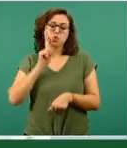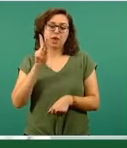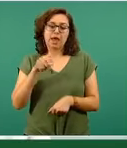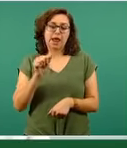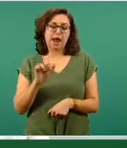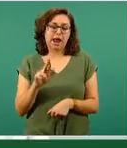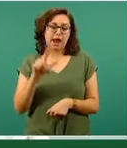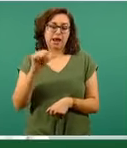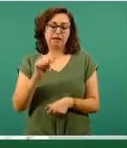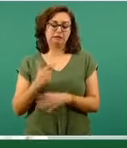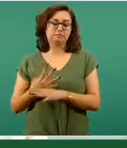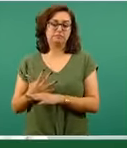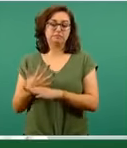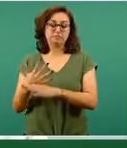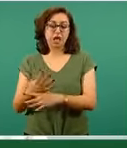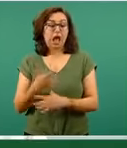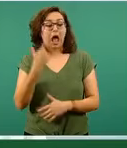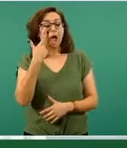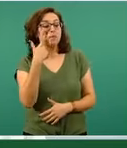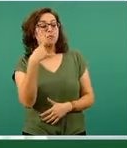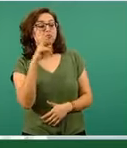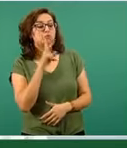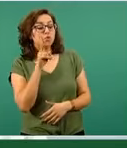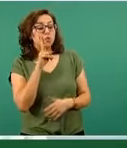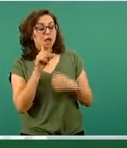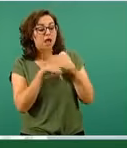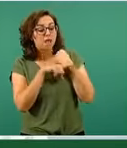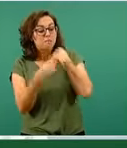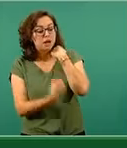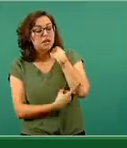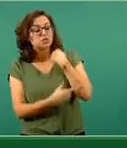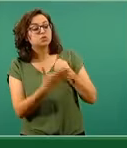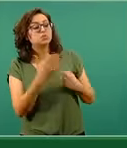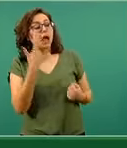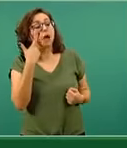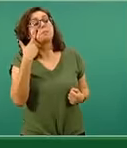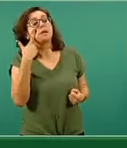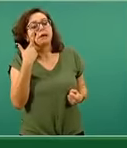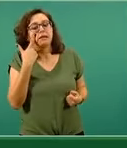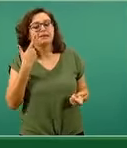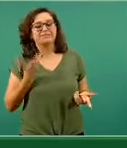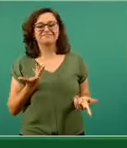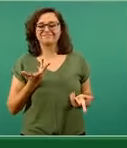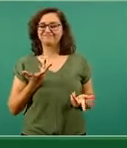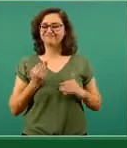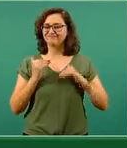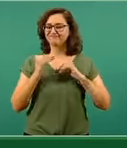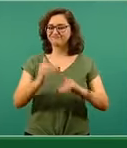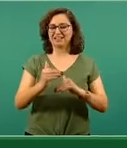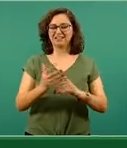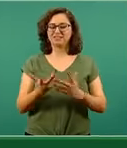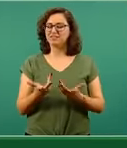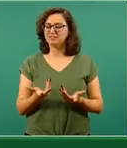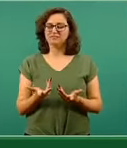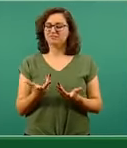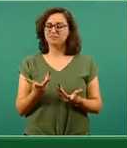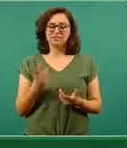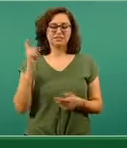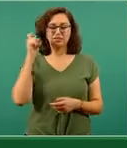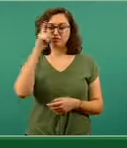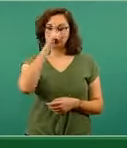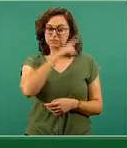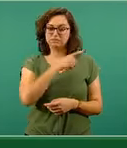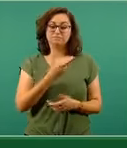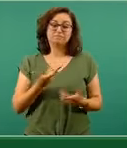el punto de tener la demostración física del embarazo iba a limitar mucho, ¿no? Entonces, creemos que sí, digo, siempre puede